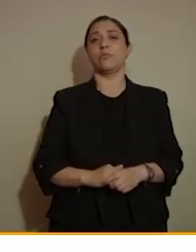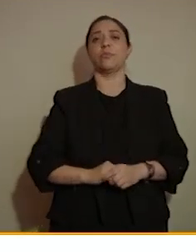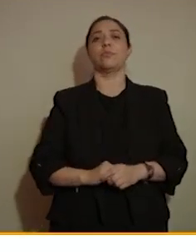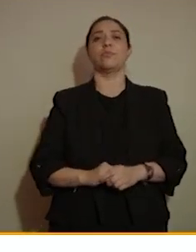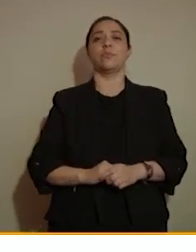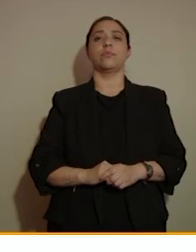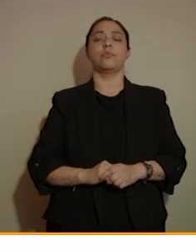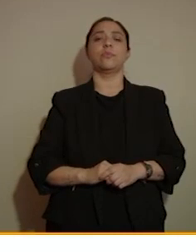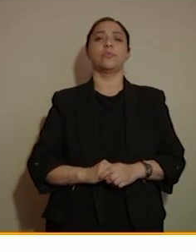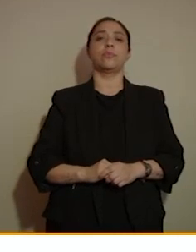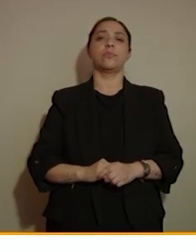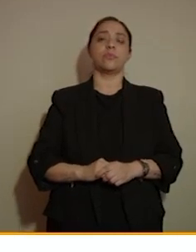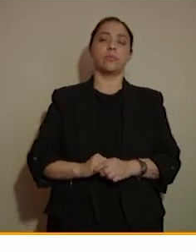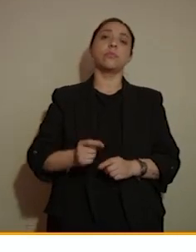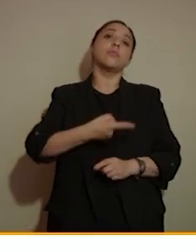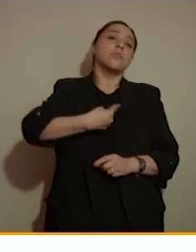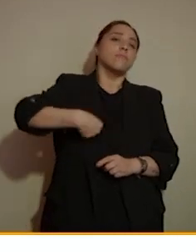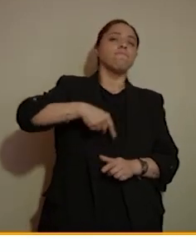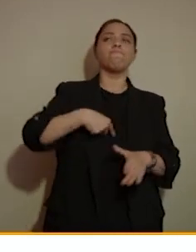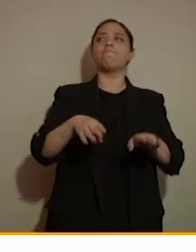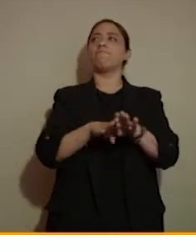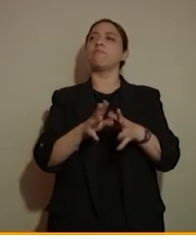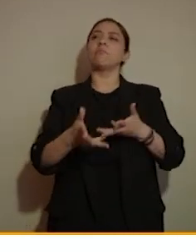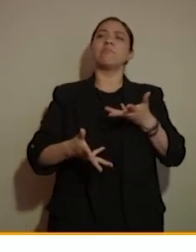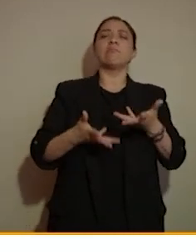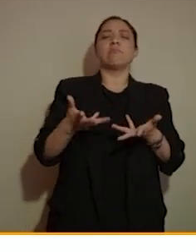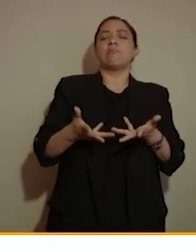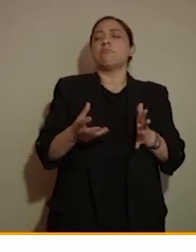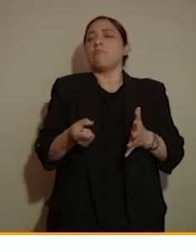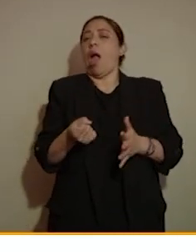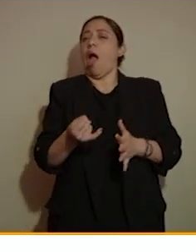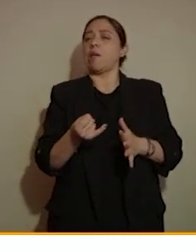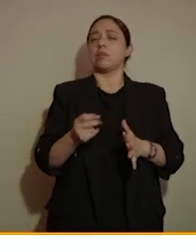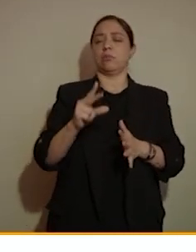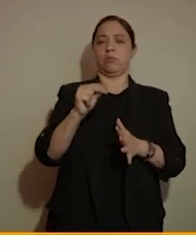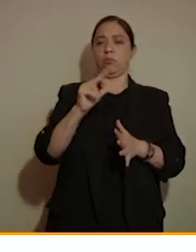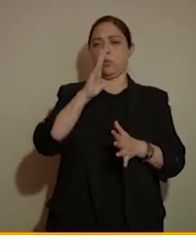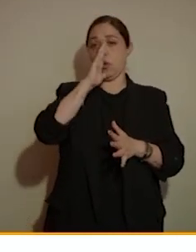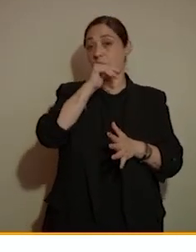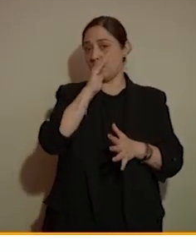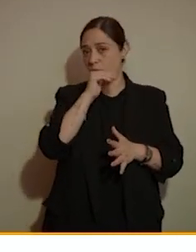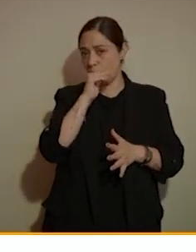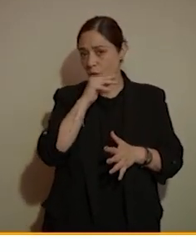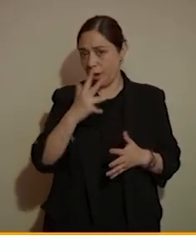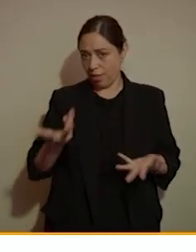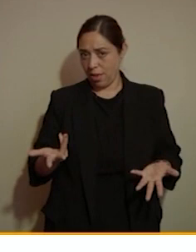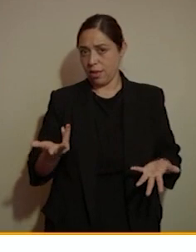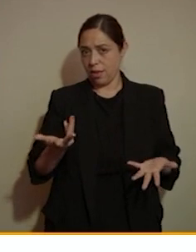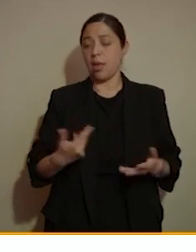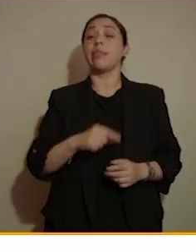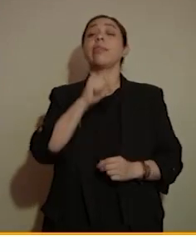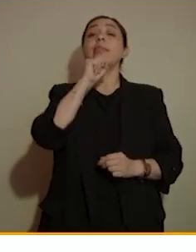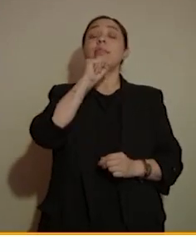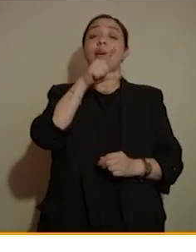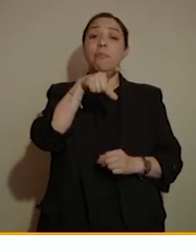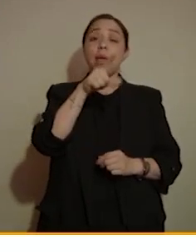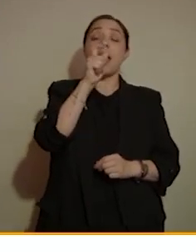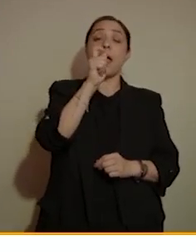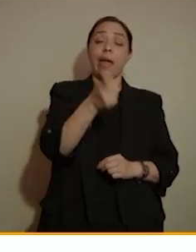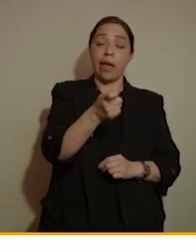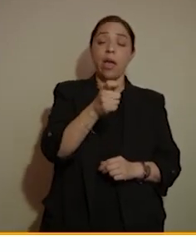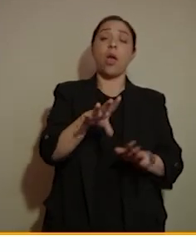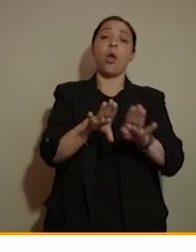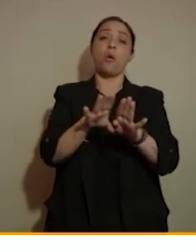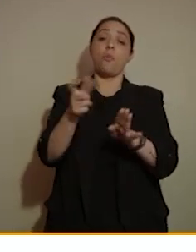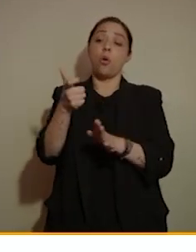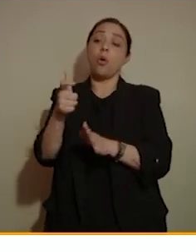quedarnos en medio, así a medias, ¿no? Y también se ha mostrado que el retorno de la